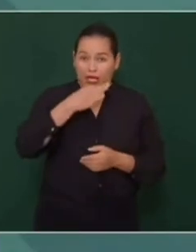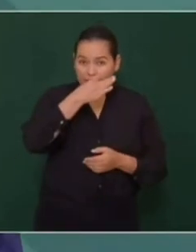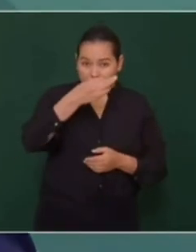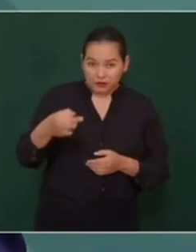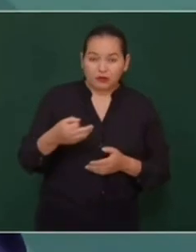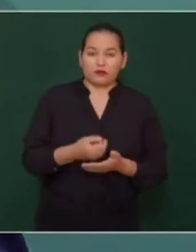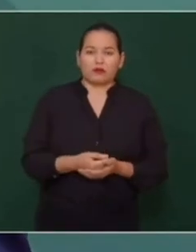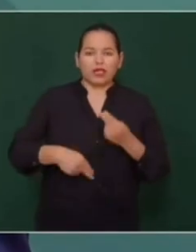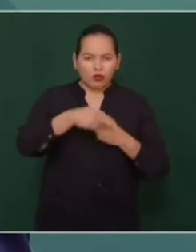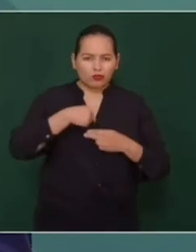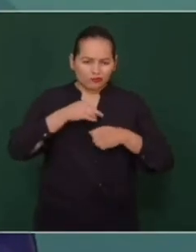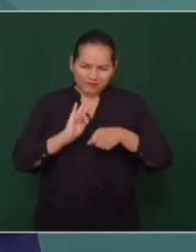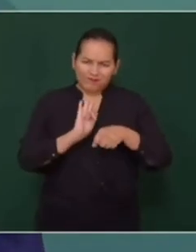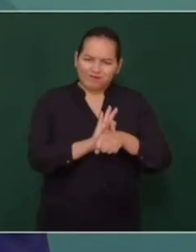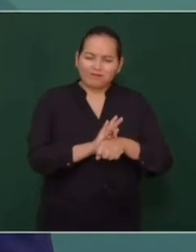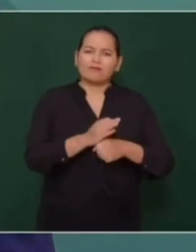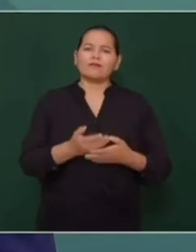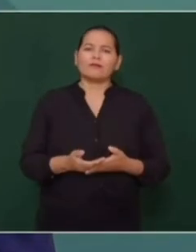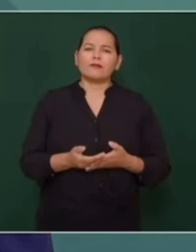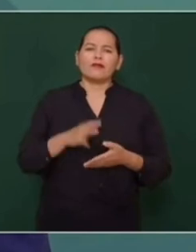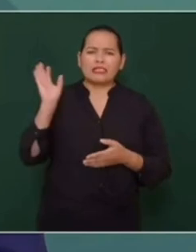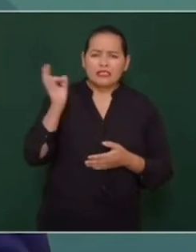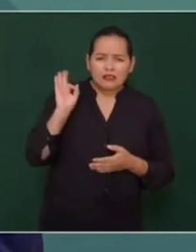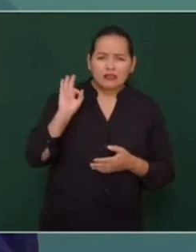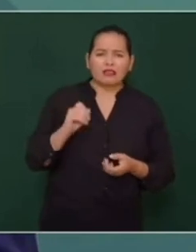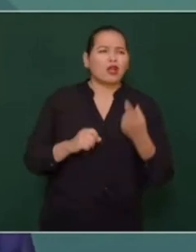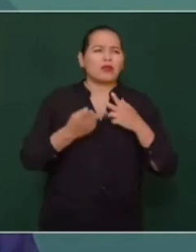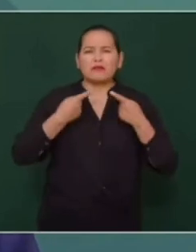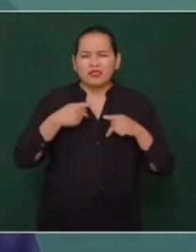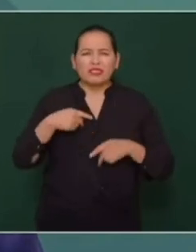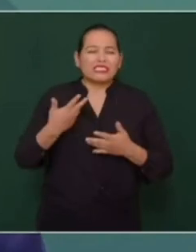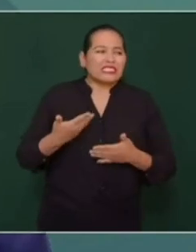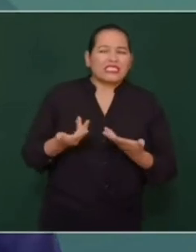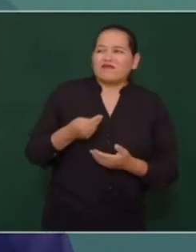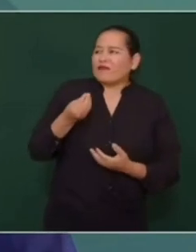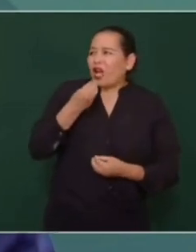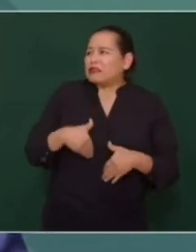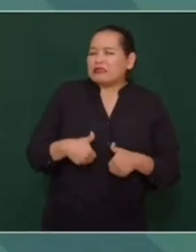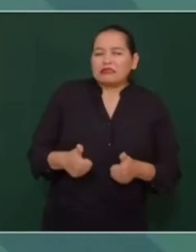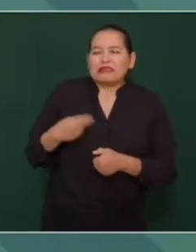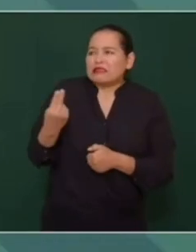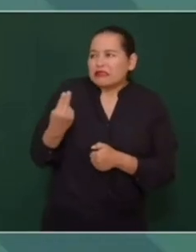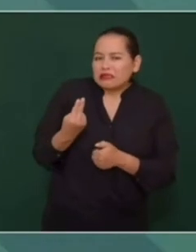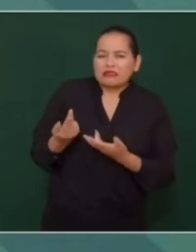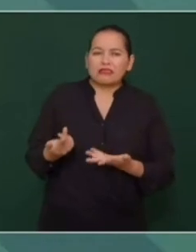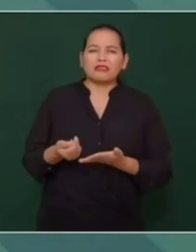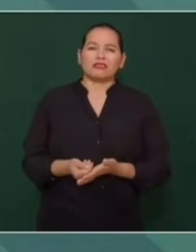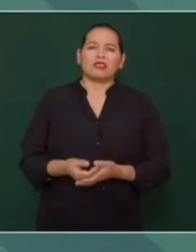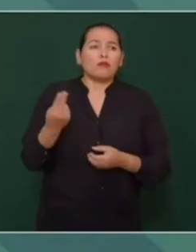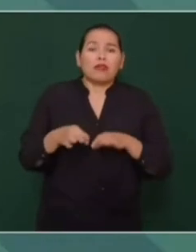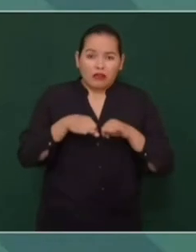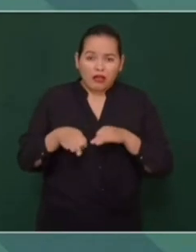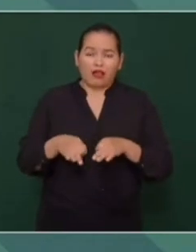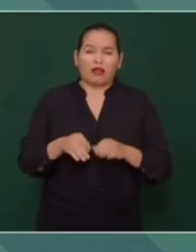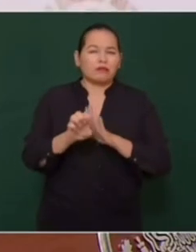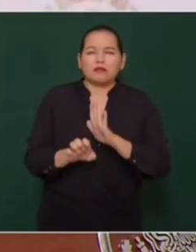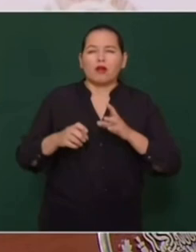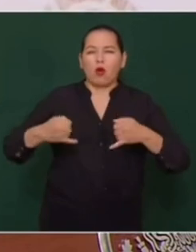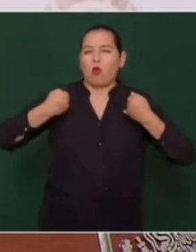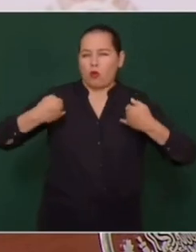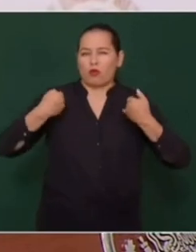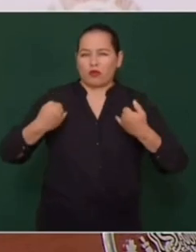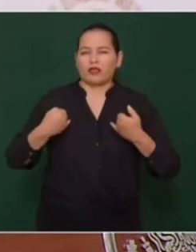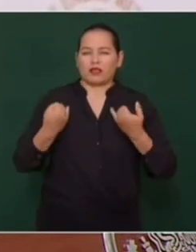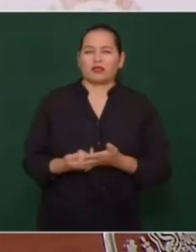los representamos, y que el que tenga necesidad de alimentos, que tenga necesidad de trabajo, los jóvenes